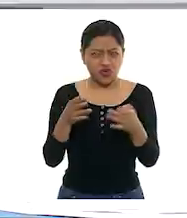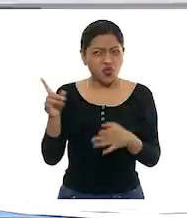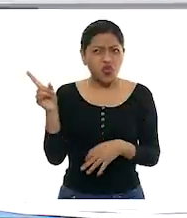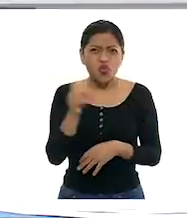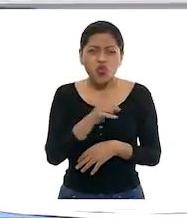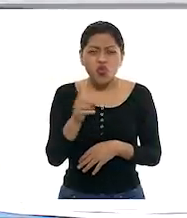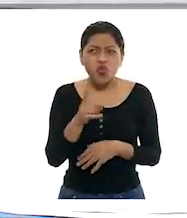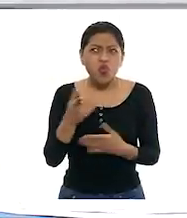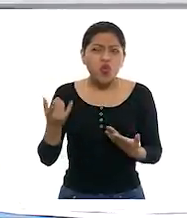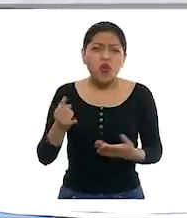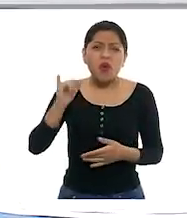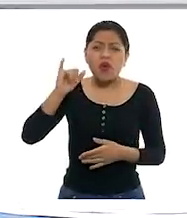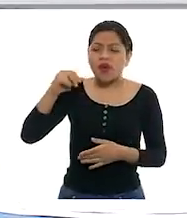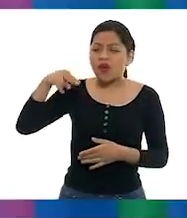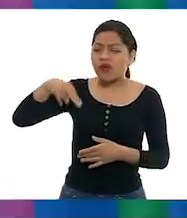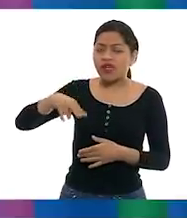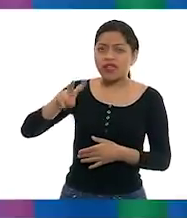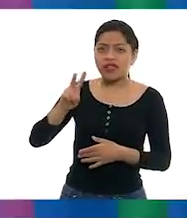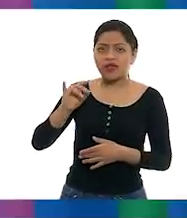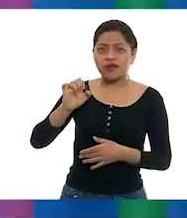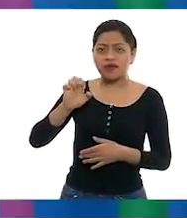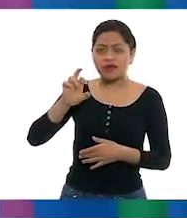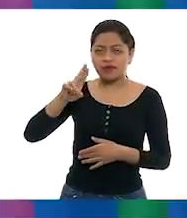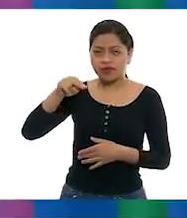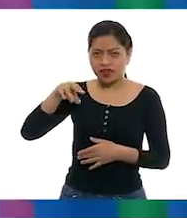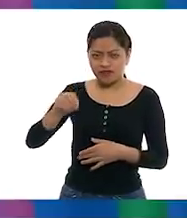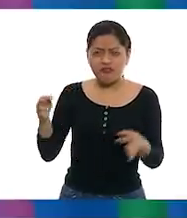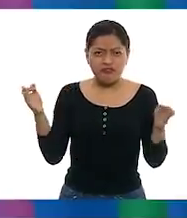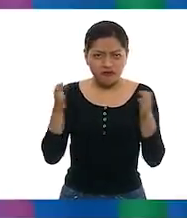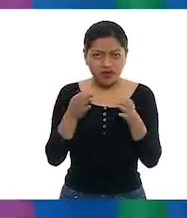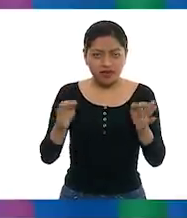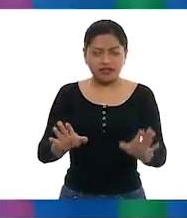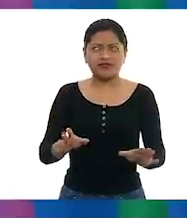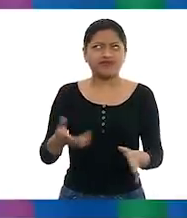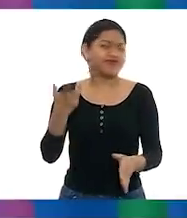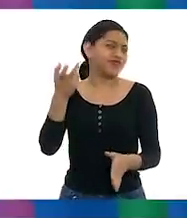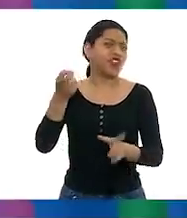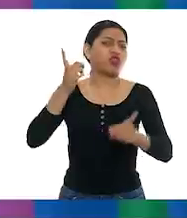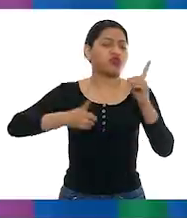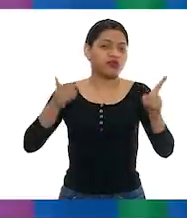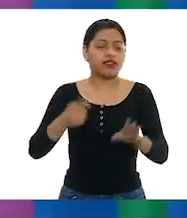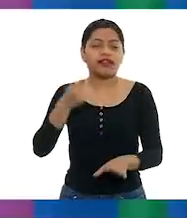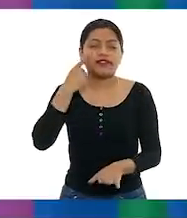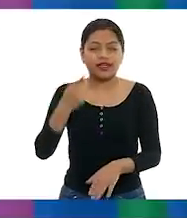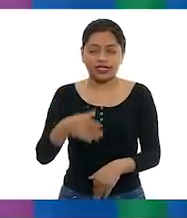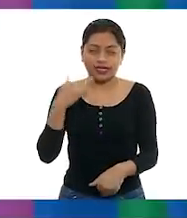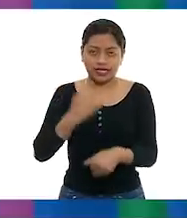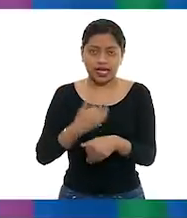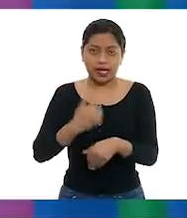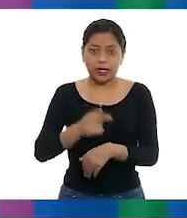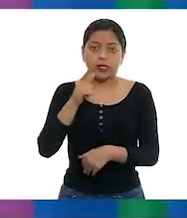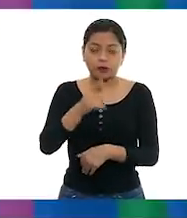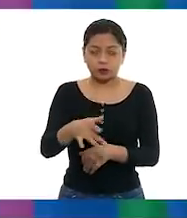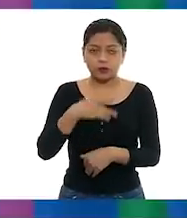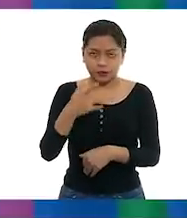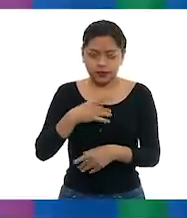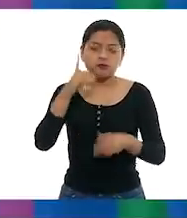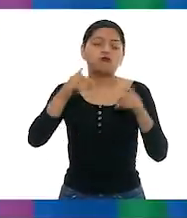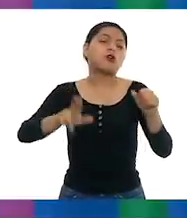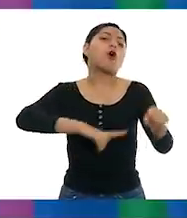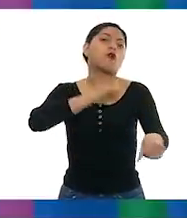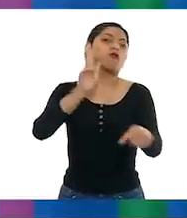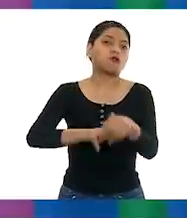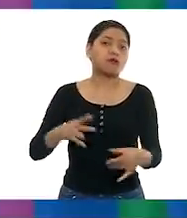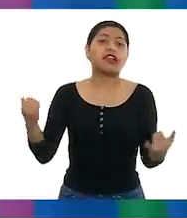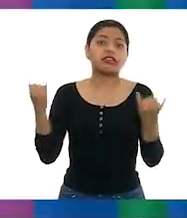suena frío, como que hace frío. Sí, no te preocupes, Raulito. Tu duda, la verdad es que tiene mucho sentido. Además de que